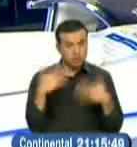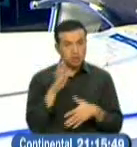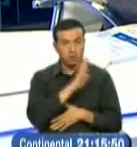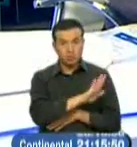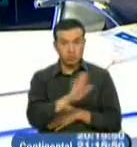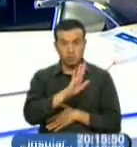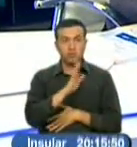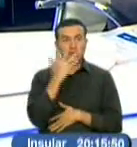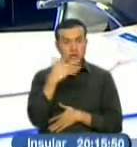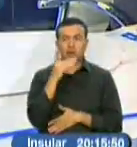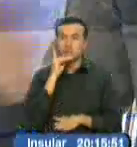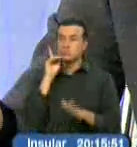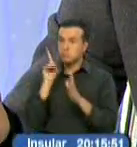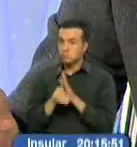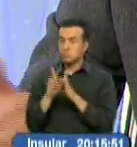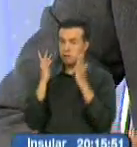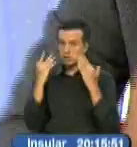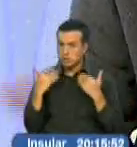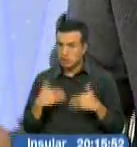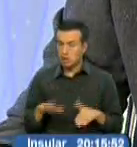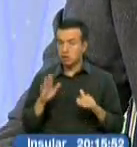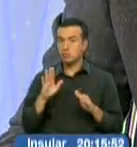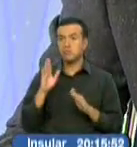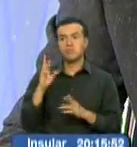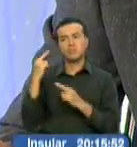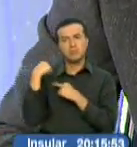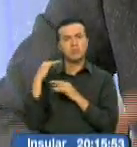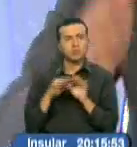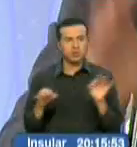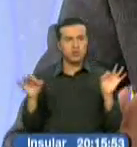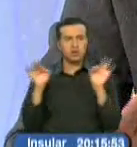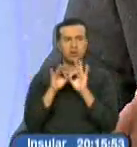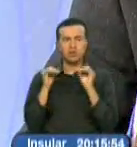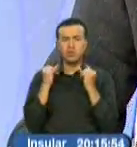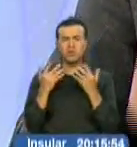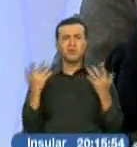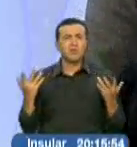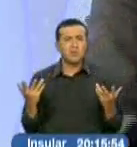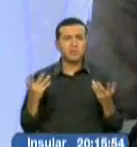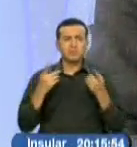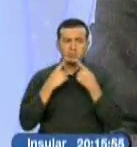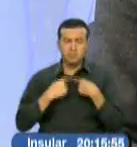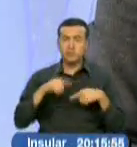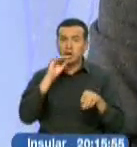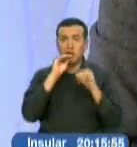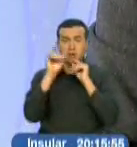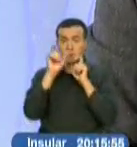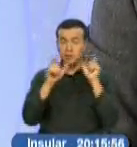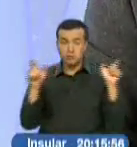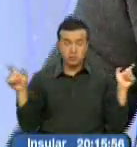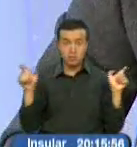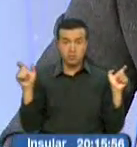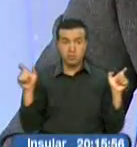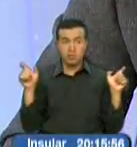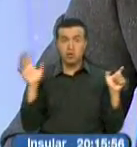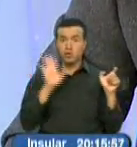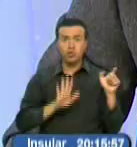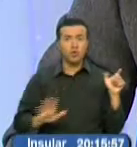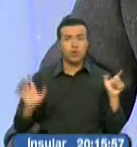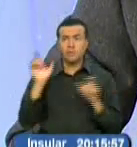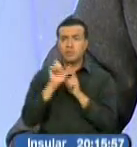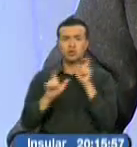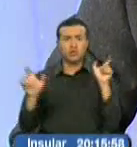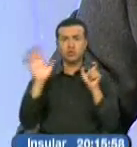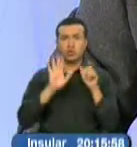ya esto está presentado y obviamente que existan responsabilidades sobre esto. Aquí tenemos que decirle a la ciudadanía nos dio un ejemplo al país.